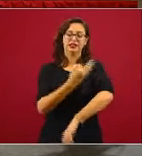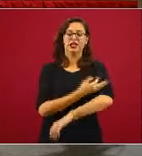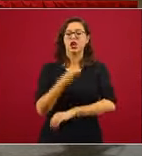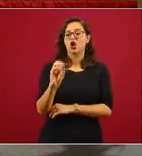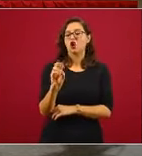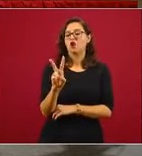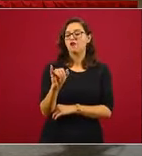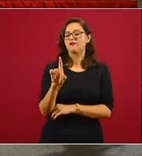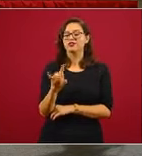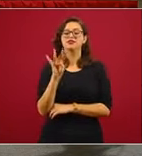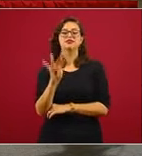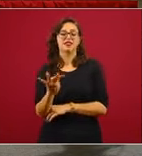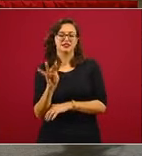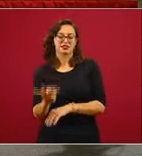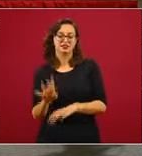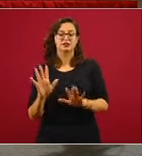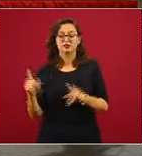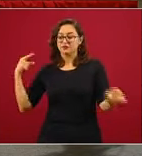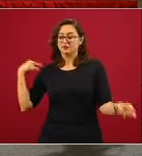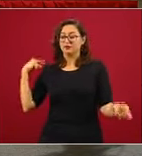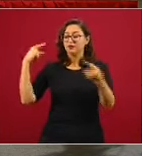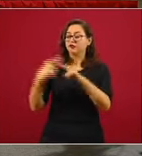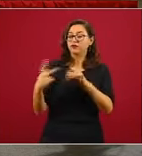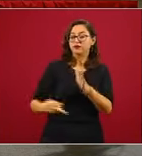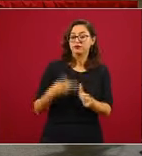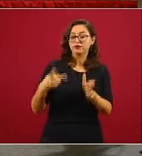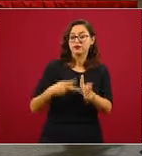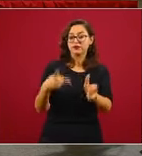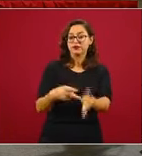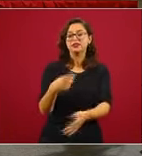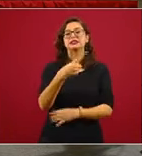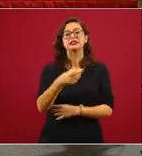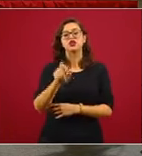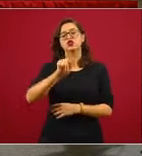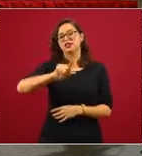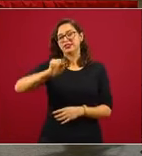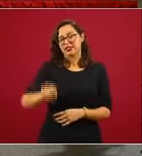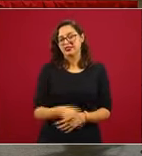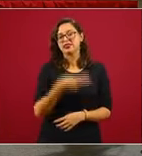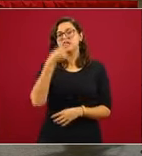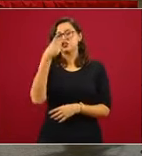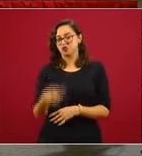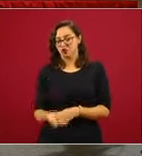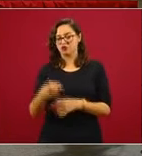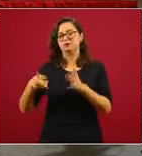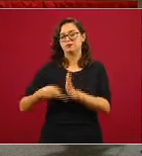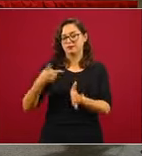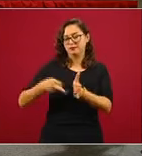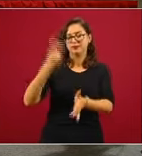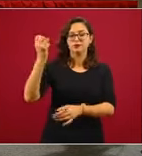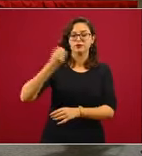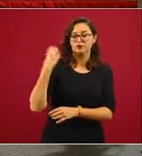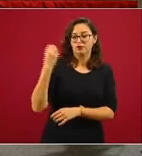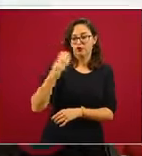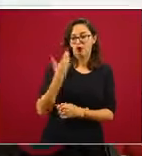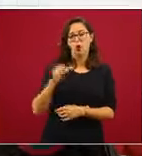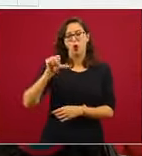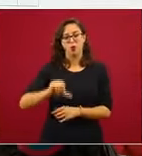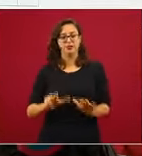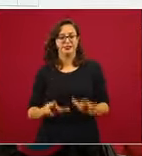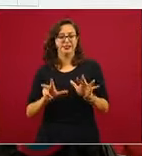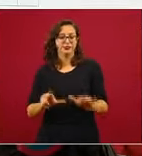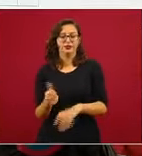COVID-19. Estamos ya en la conferencia 172, 18 de agosto. Ya hemos